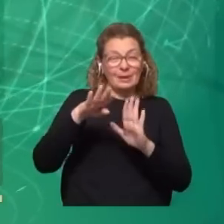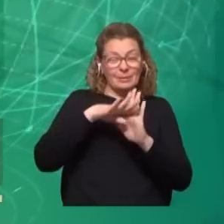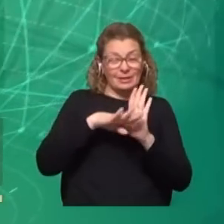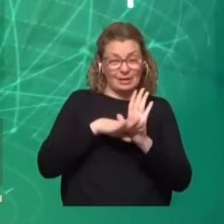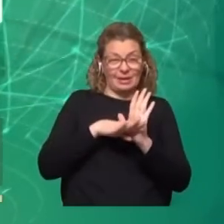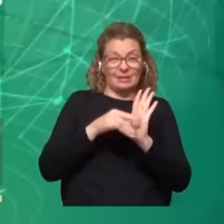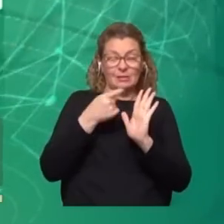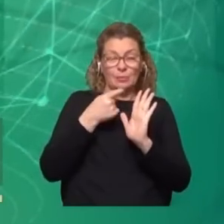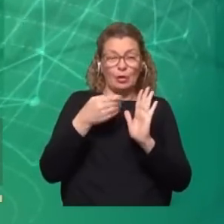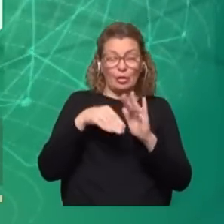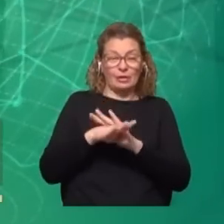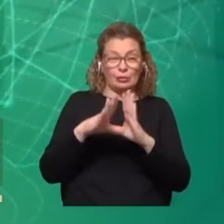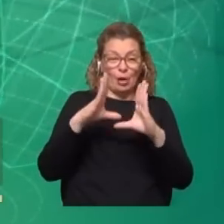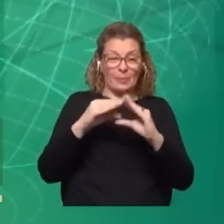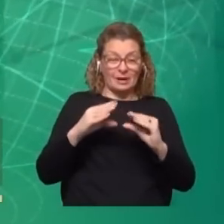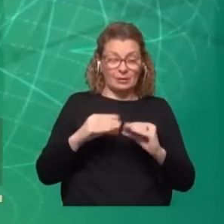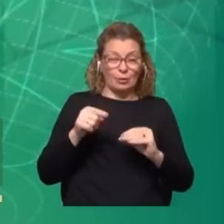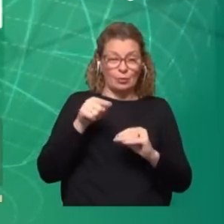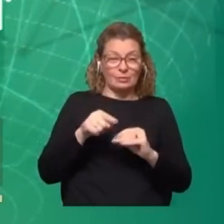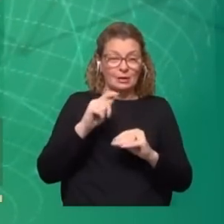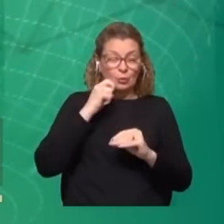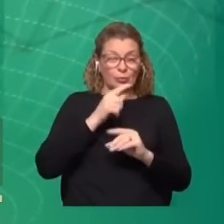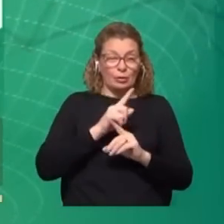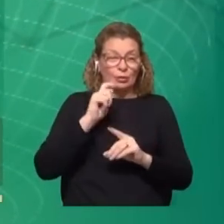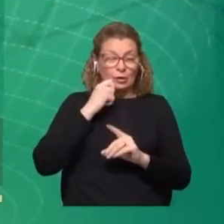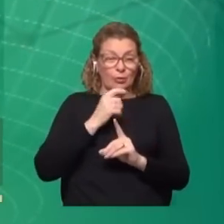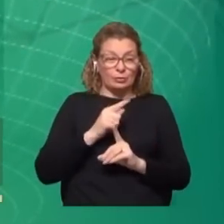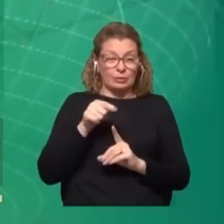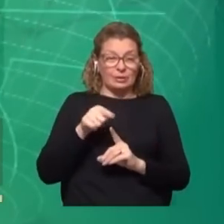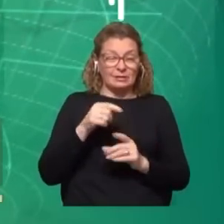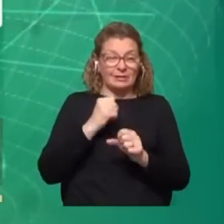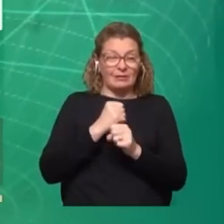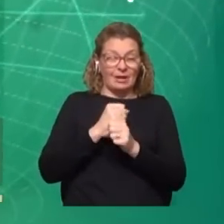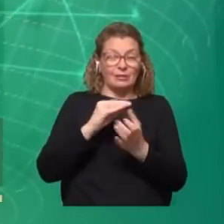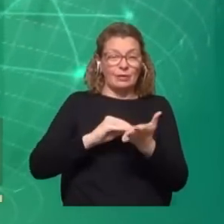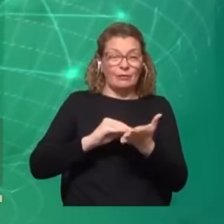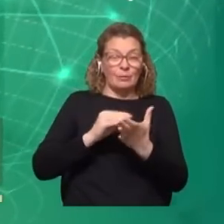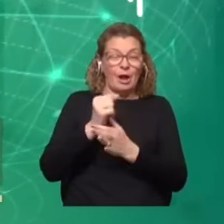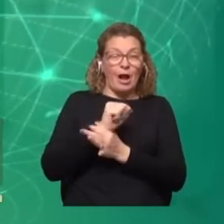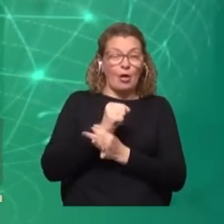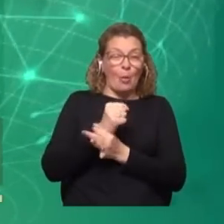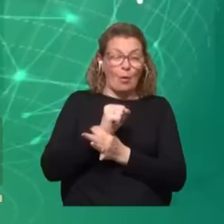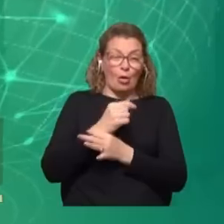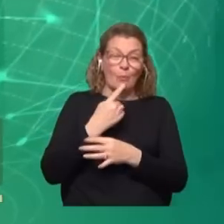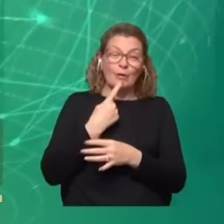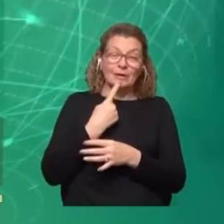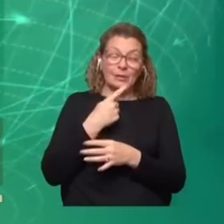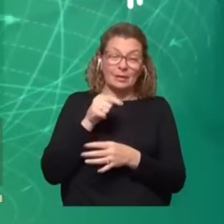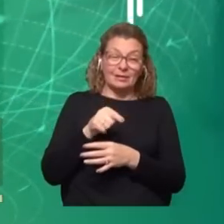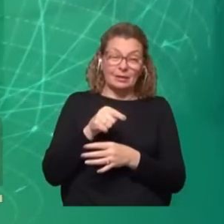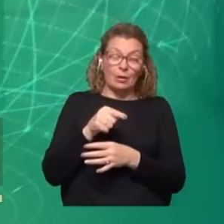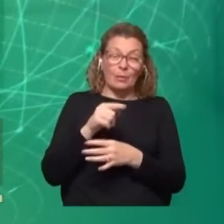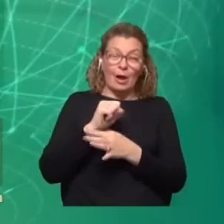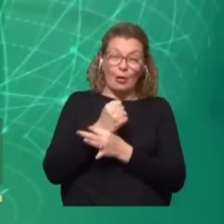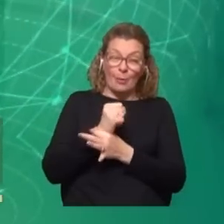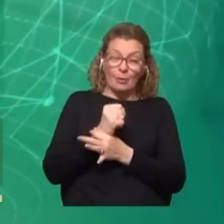tomamos son dentro de la cooperativa usted le gusta o no le gusta el texto trabajando ahí en la oficina por acomodo político Pero así como se